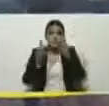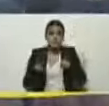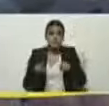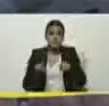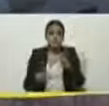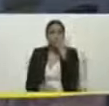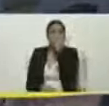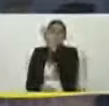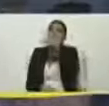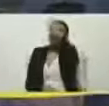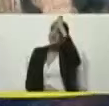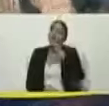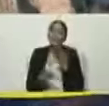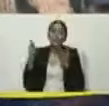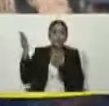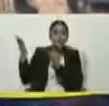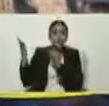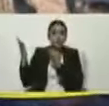Ante el Dios Todopoderoso,